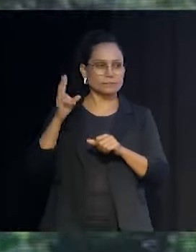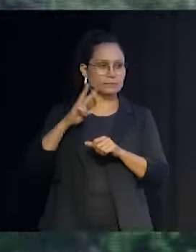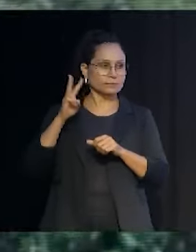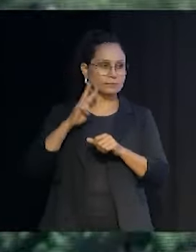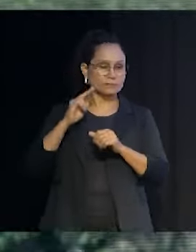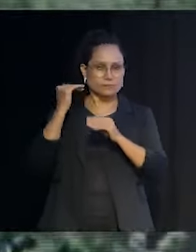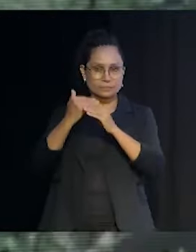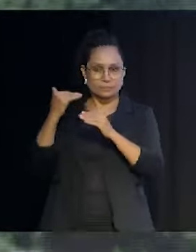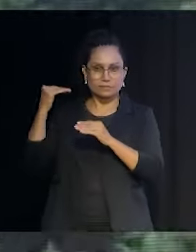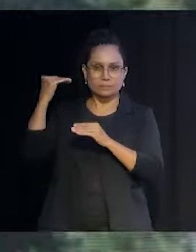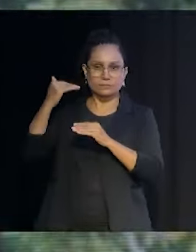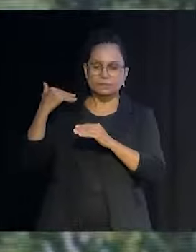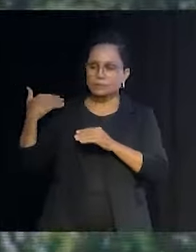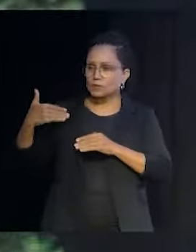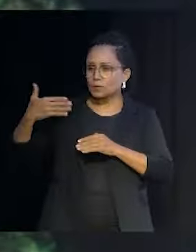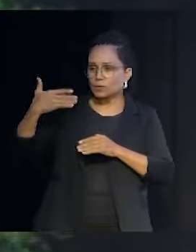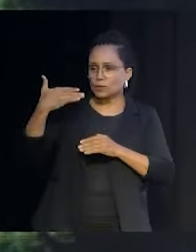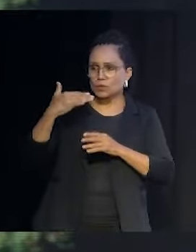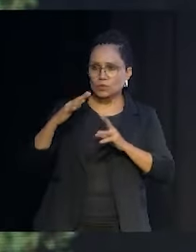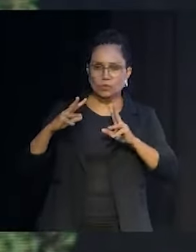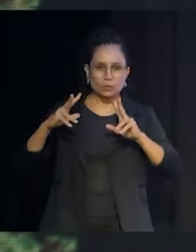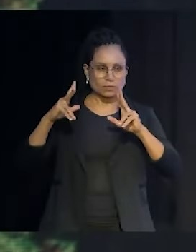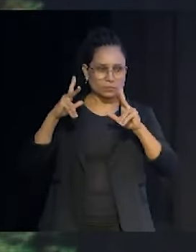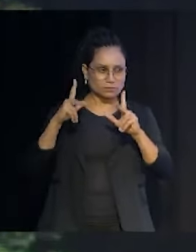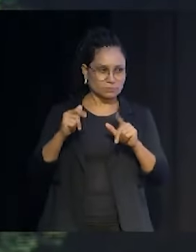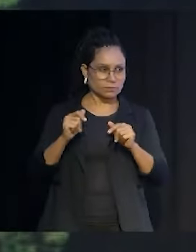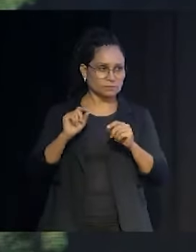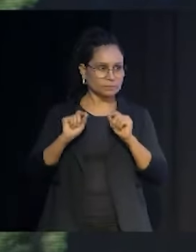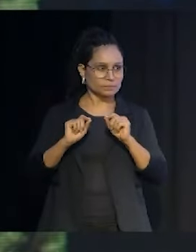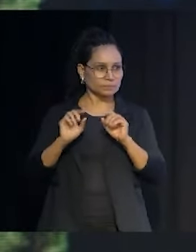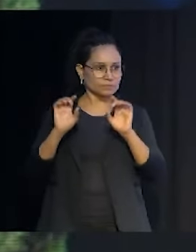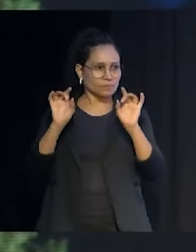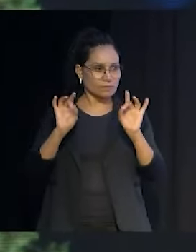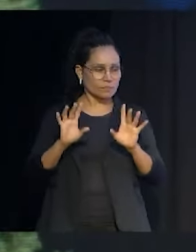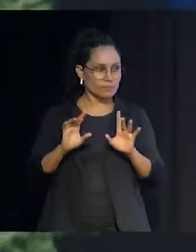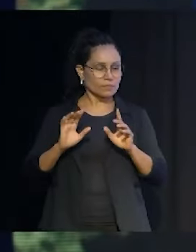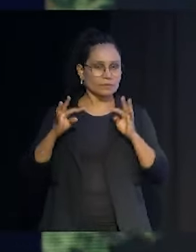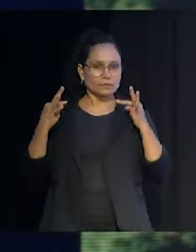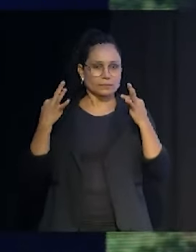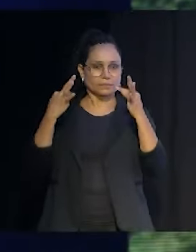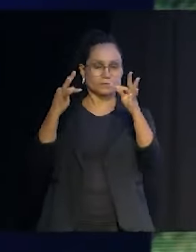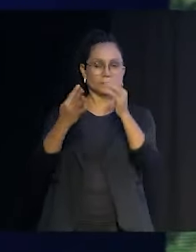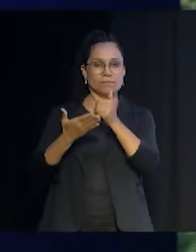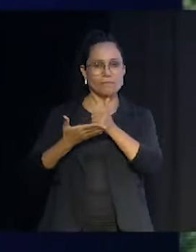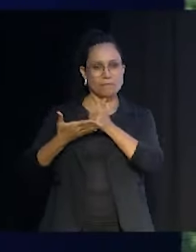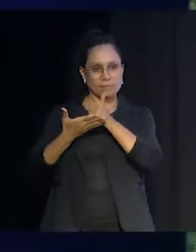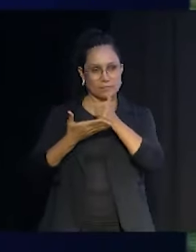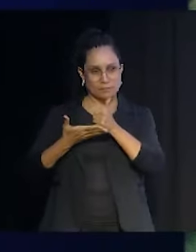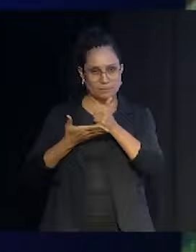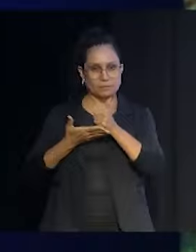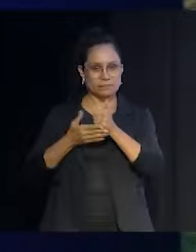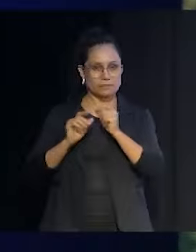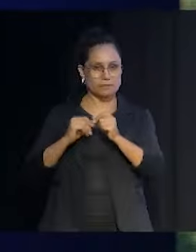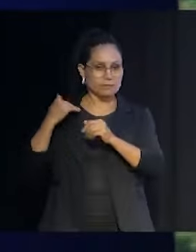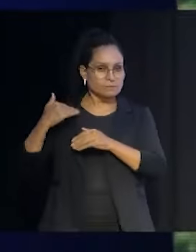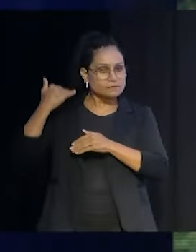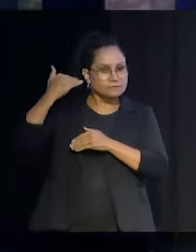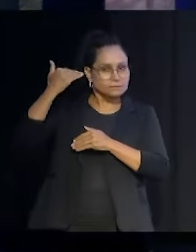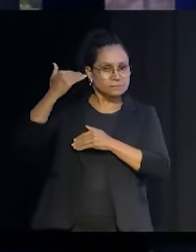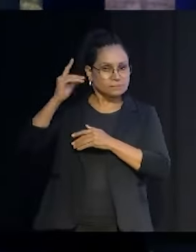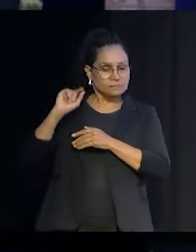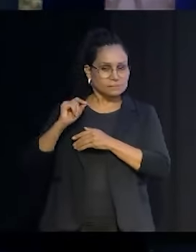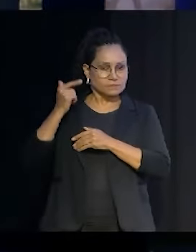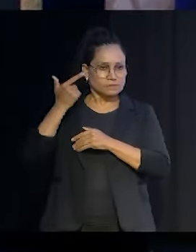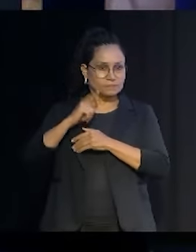Y Silvia de la Embrapa lo sabe y fue el alabanque para todo esto. La tecnología es la base de